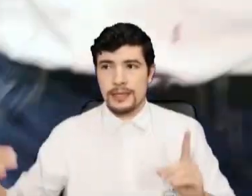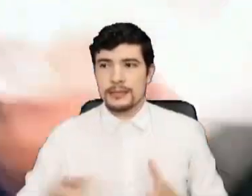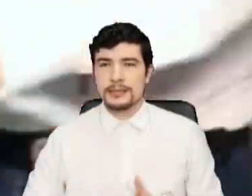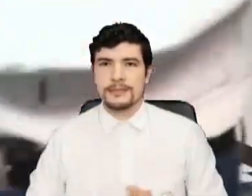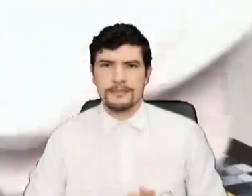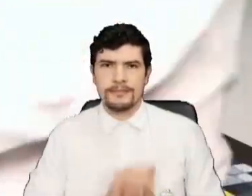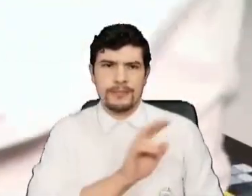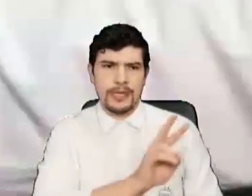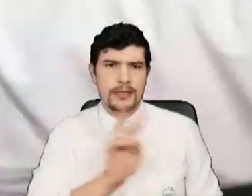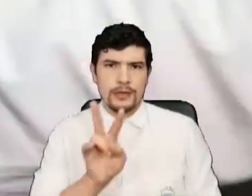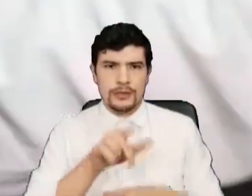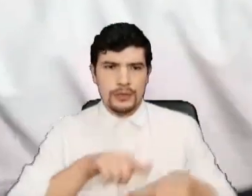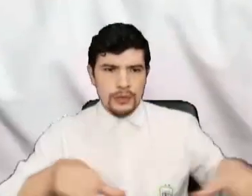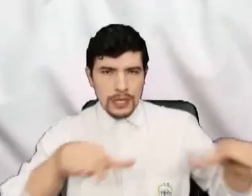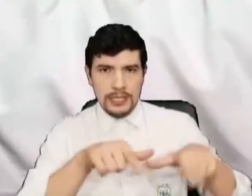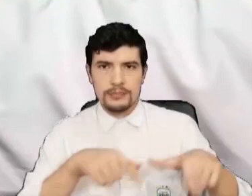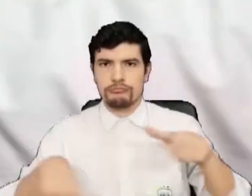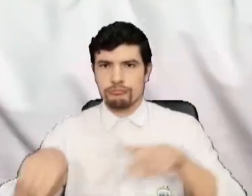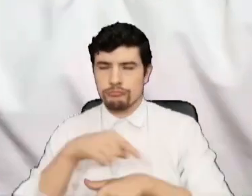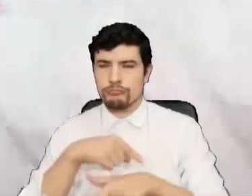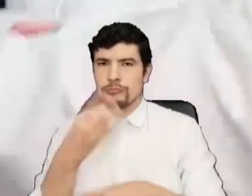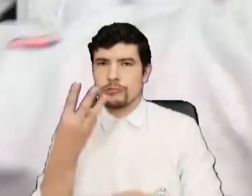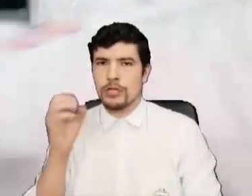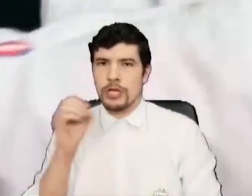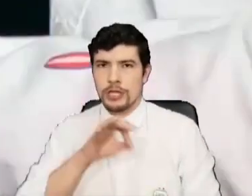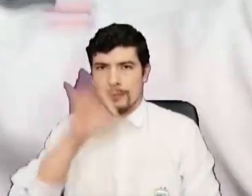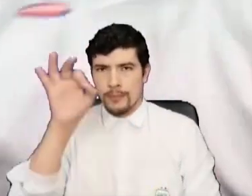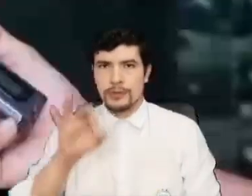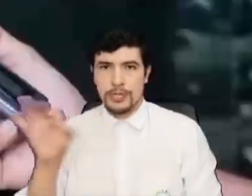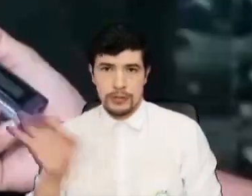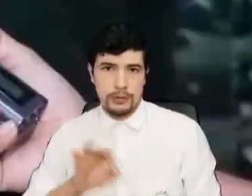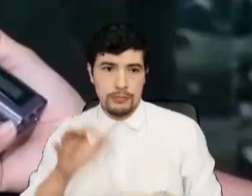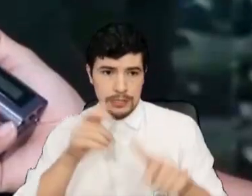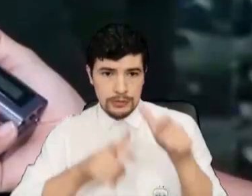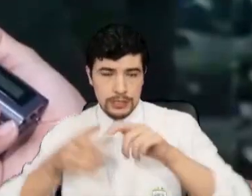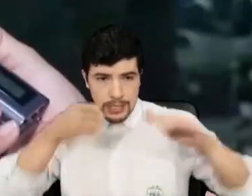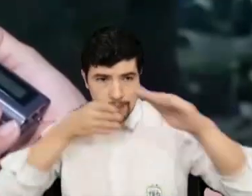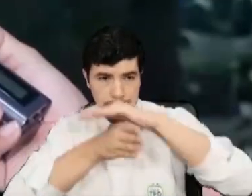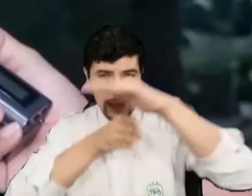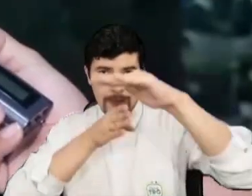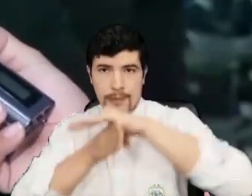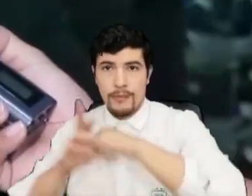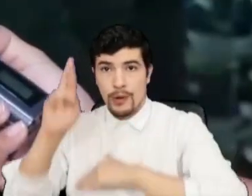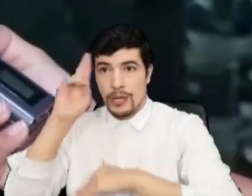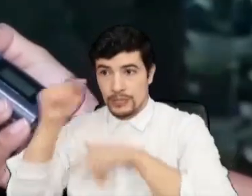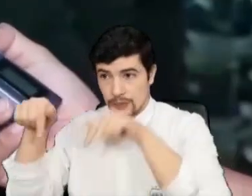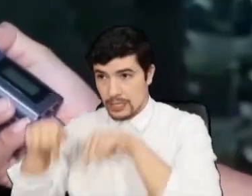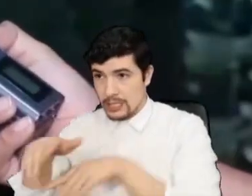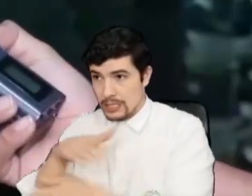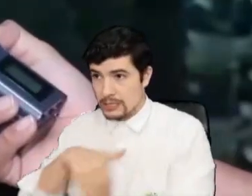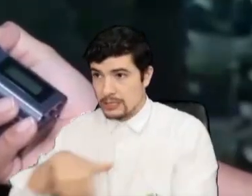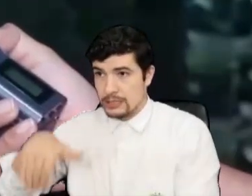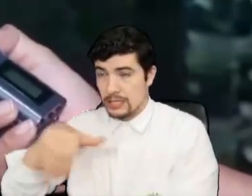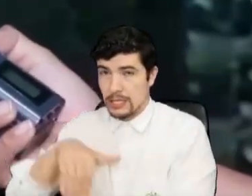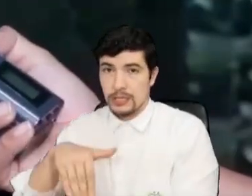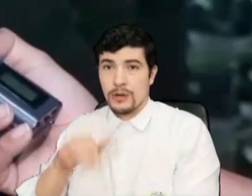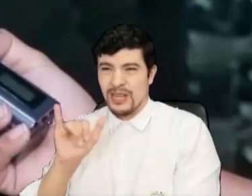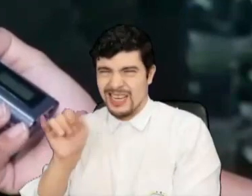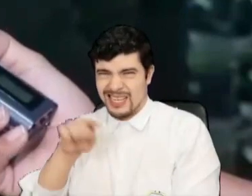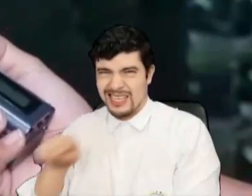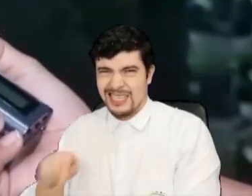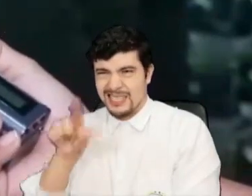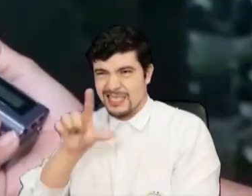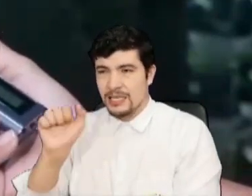un 30% de aforo. Estamos haciendo una recomendación muy puntual a los centros comerciales como la isla, que tiene una infraestructura